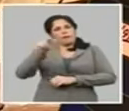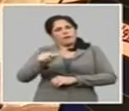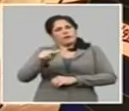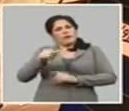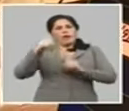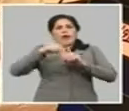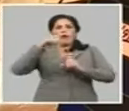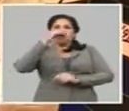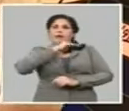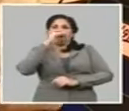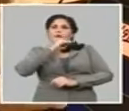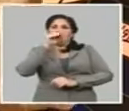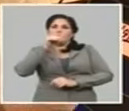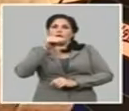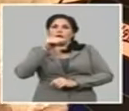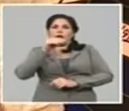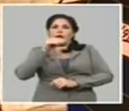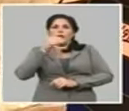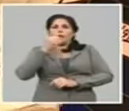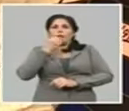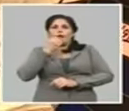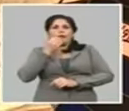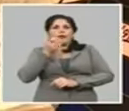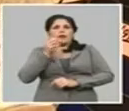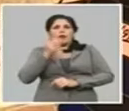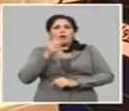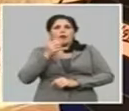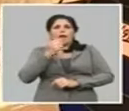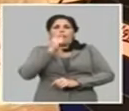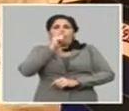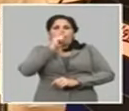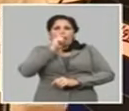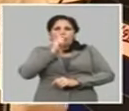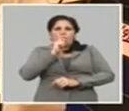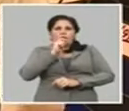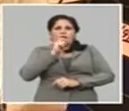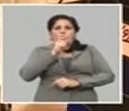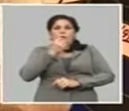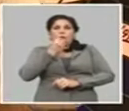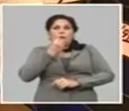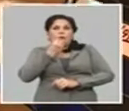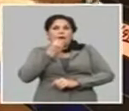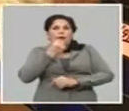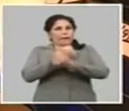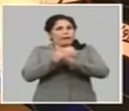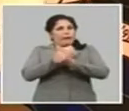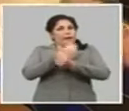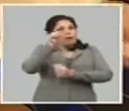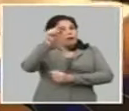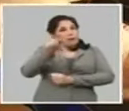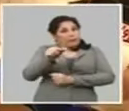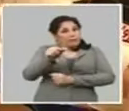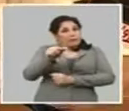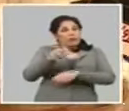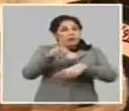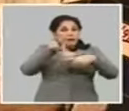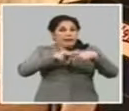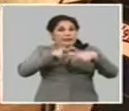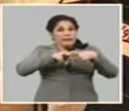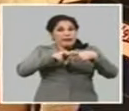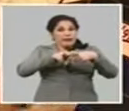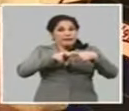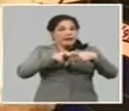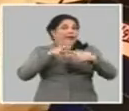la tecnología que utiliza dispensa de los aerosoles por lo tanto puede poner en riesgo tanto a la persona que está sentada en el sillón